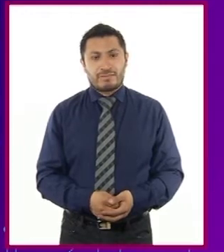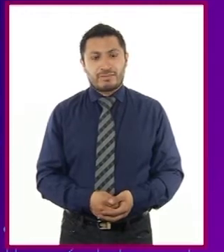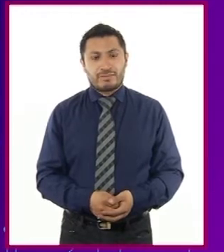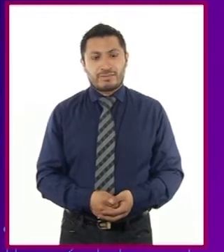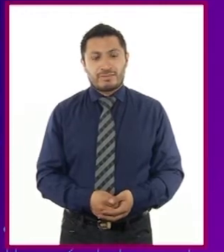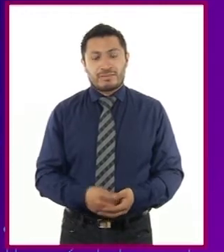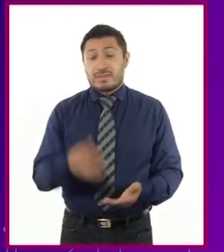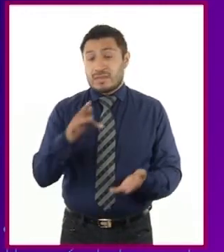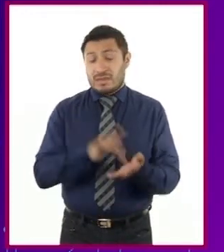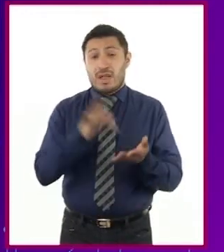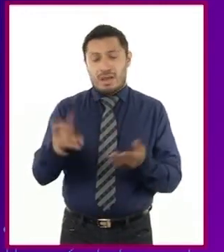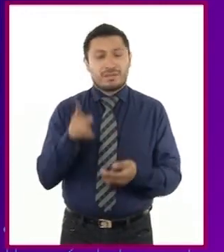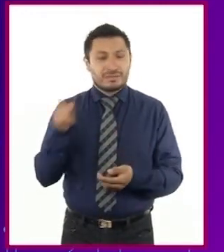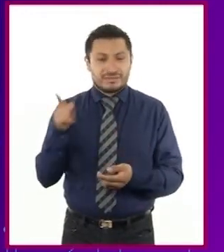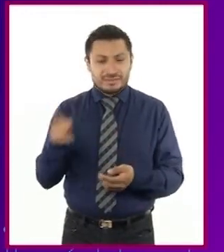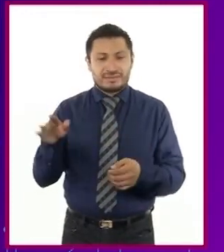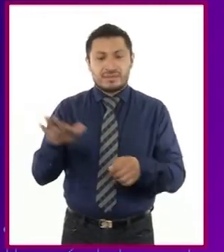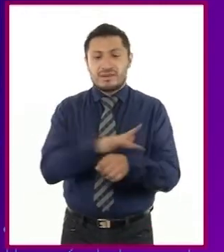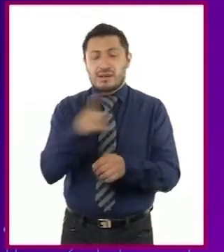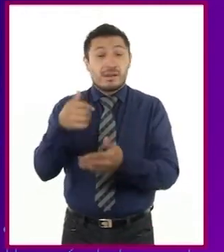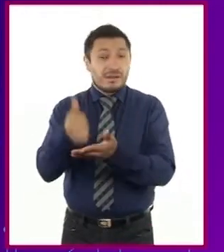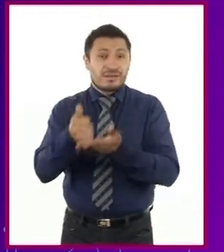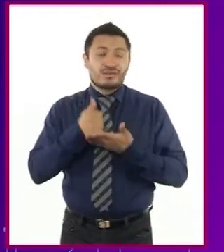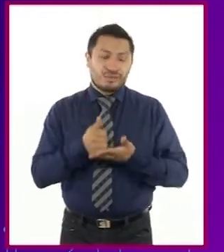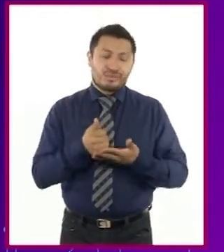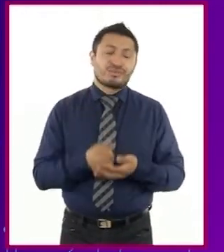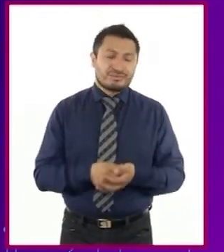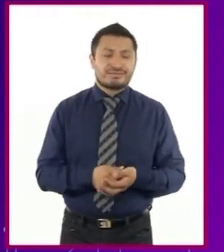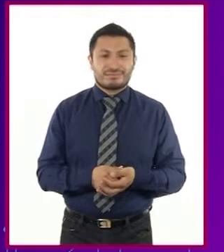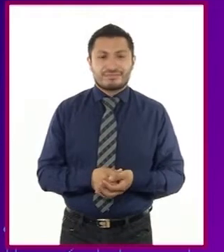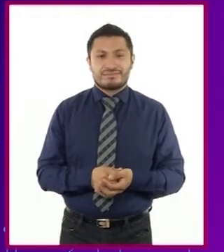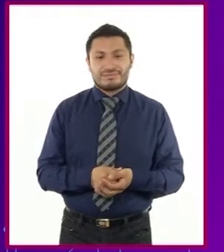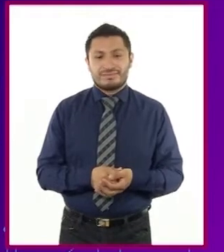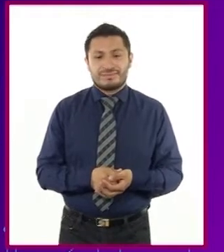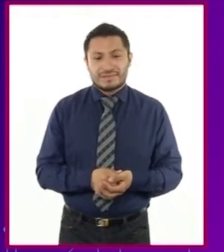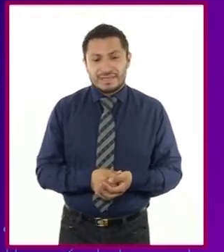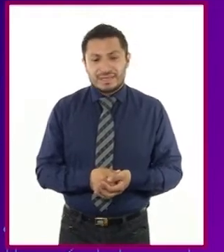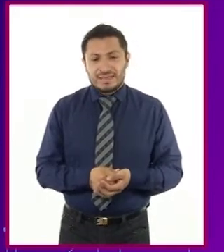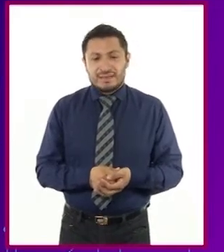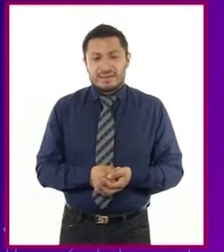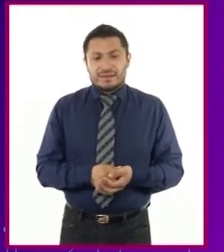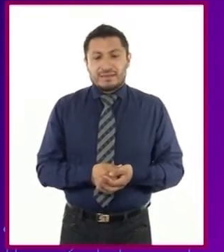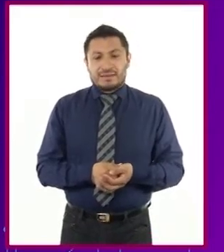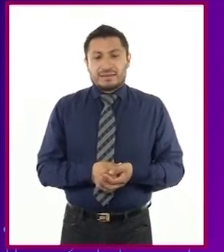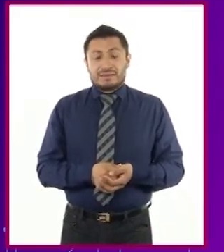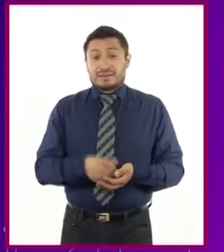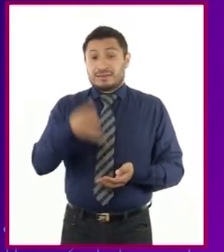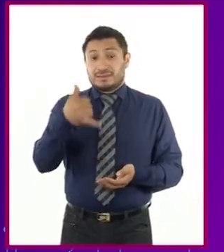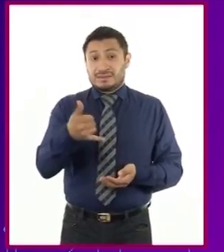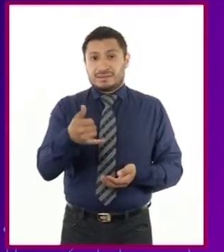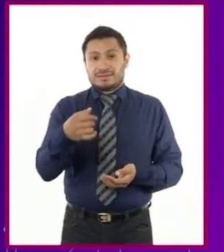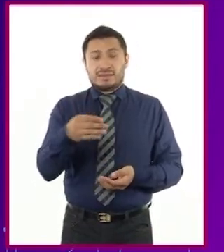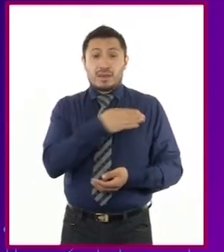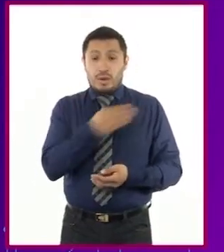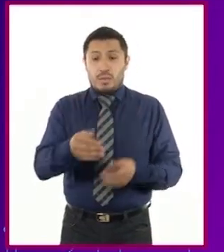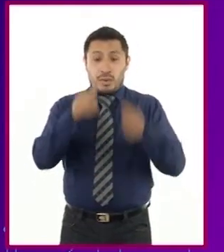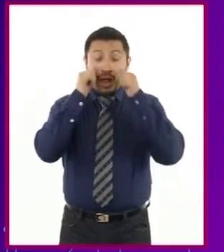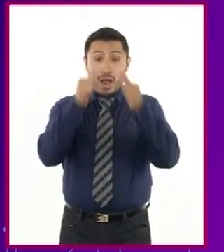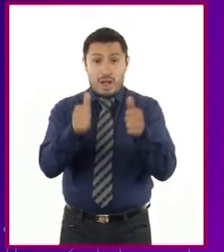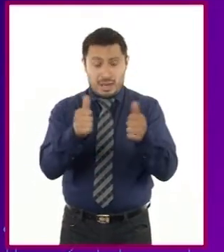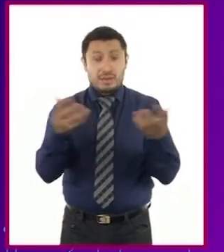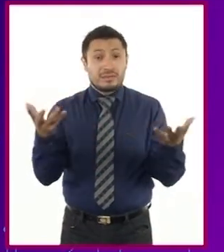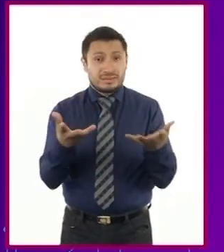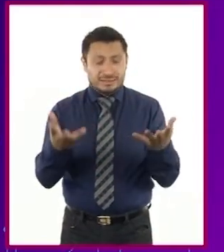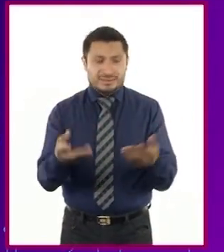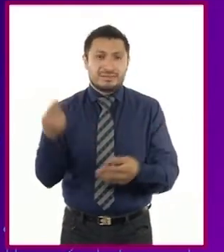Estamos muy agradecidos con ellos por todo lo que han hecho por nosotros y pues una buena atención, aquí donde estamos,